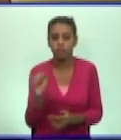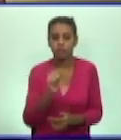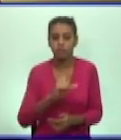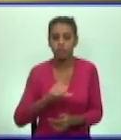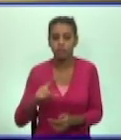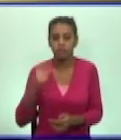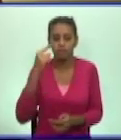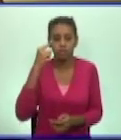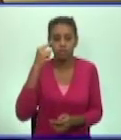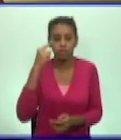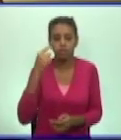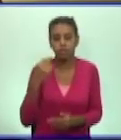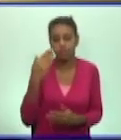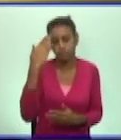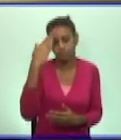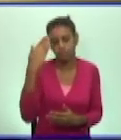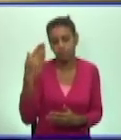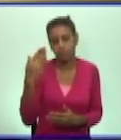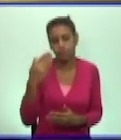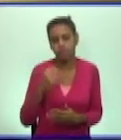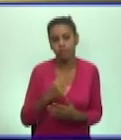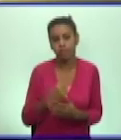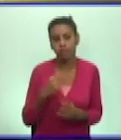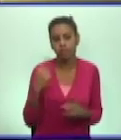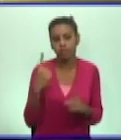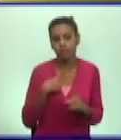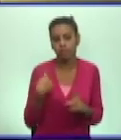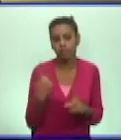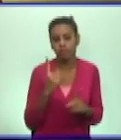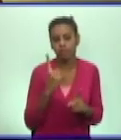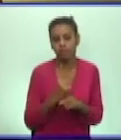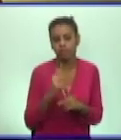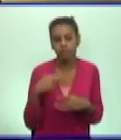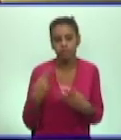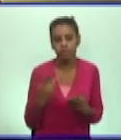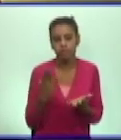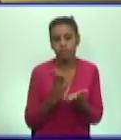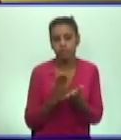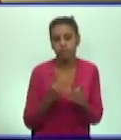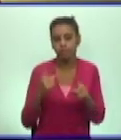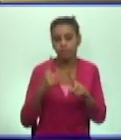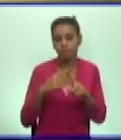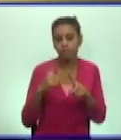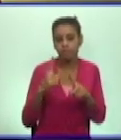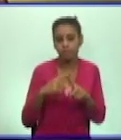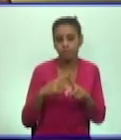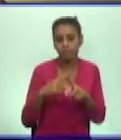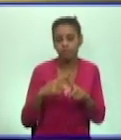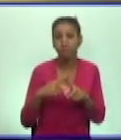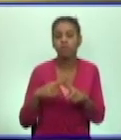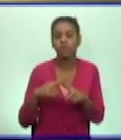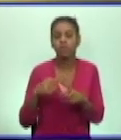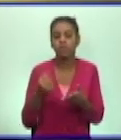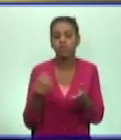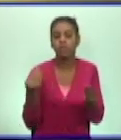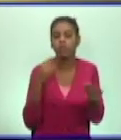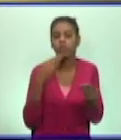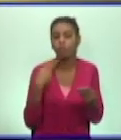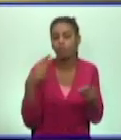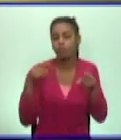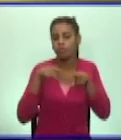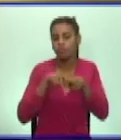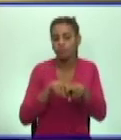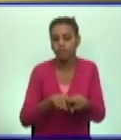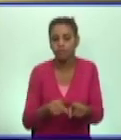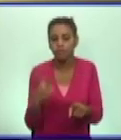para mí haber compartido con ustedes. Les pido que esto lo descubran ustedes a través del estudio independiente. ¿Cómo fue posible entonces la unificación de las